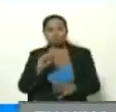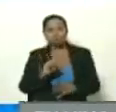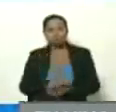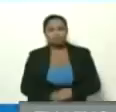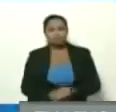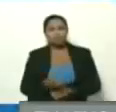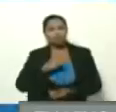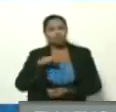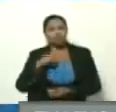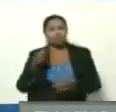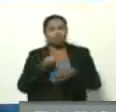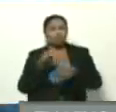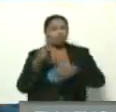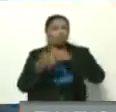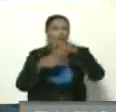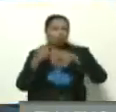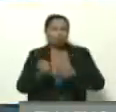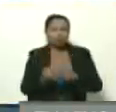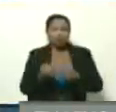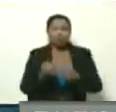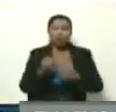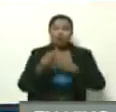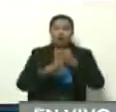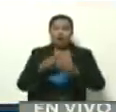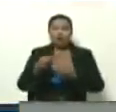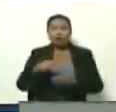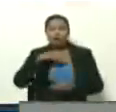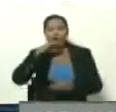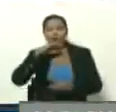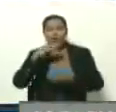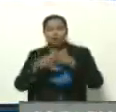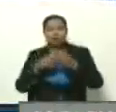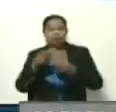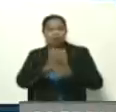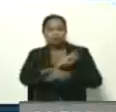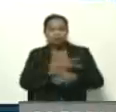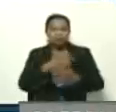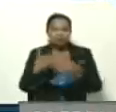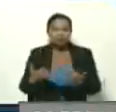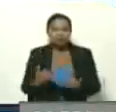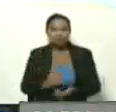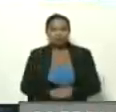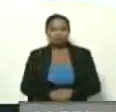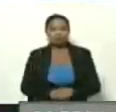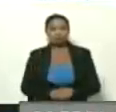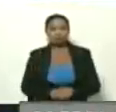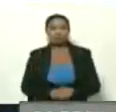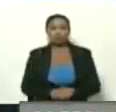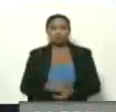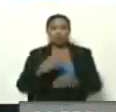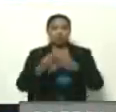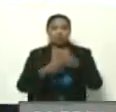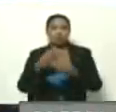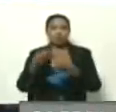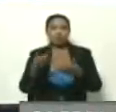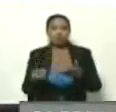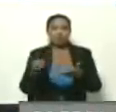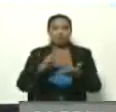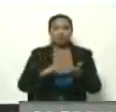Buscamos que la revolución pueda hacerse lo suficientemente fuerte, hegemónica, como para que sea